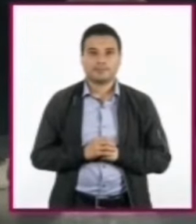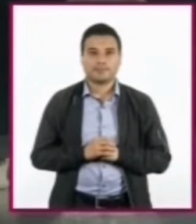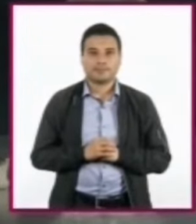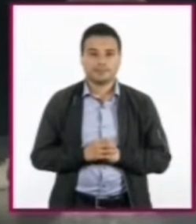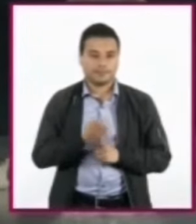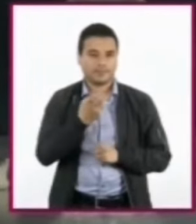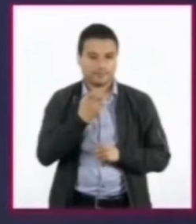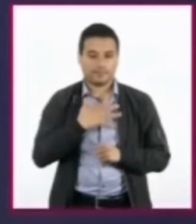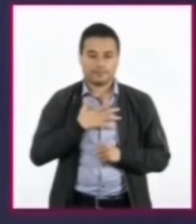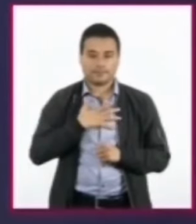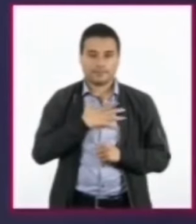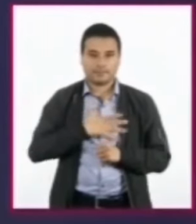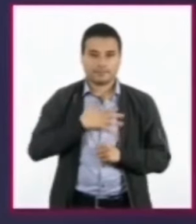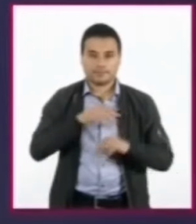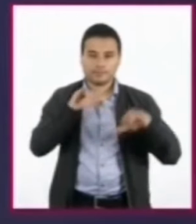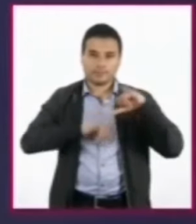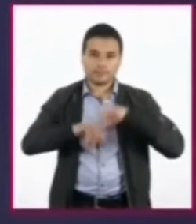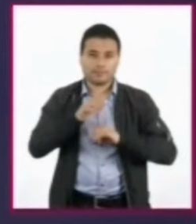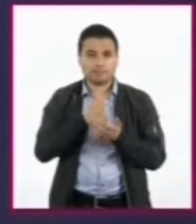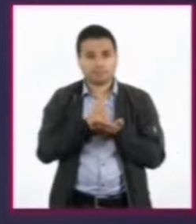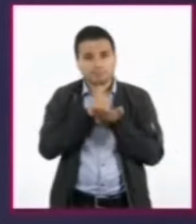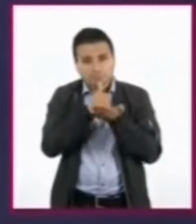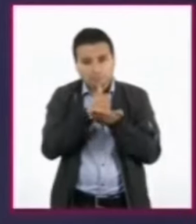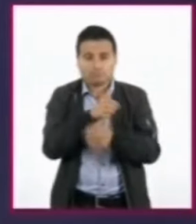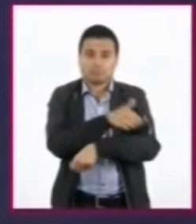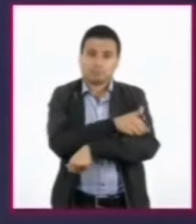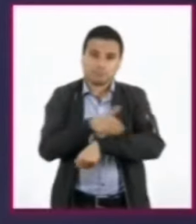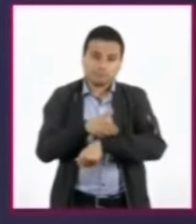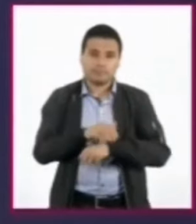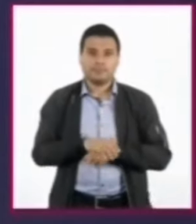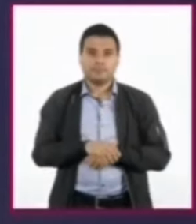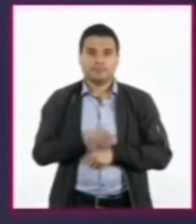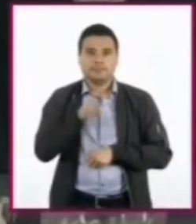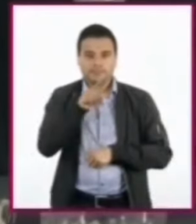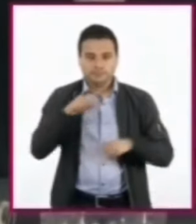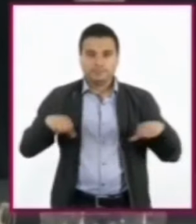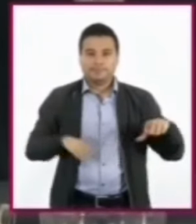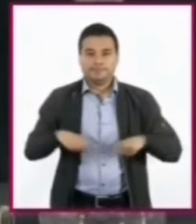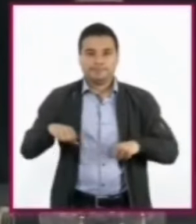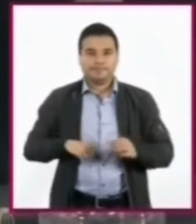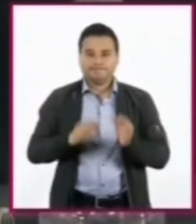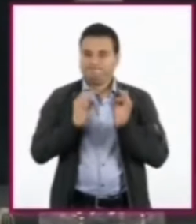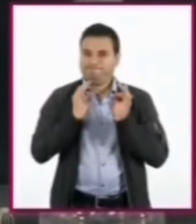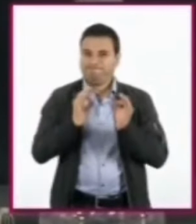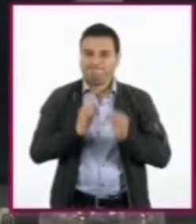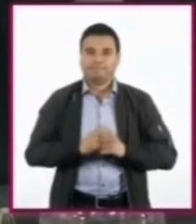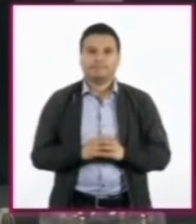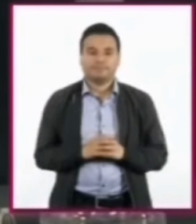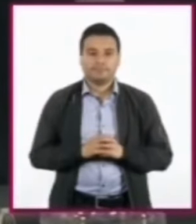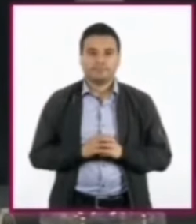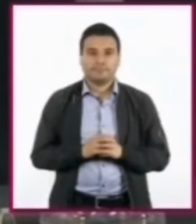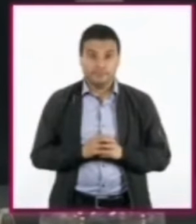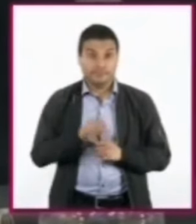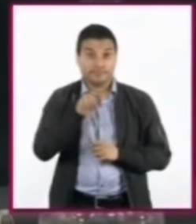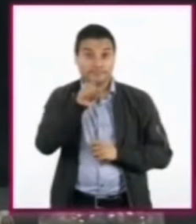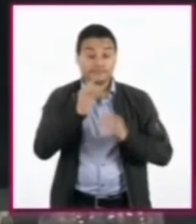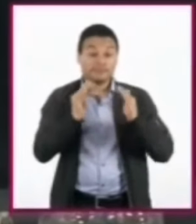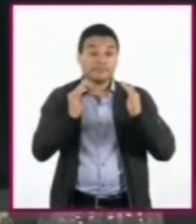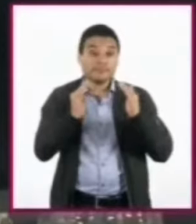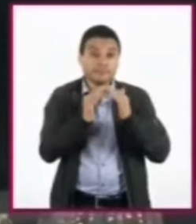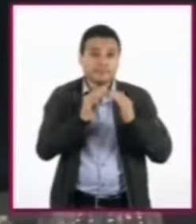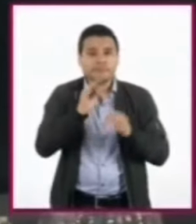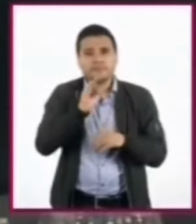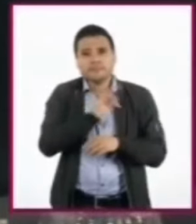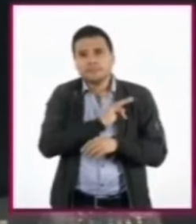experimento. ¿Te puede ayudar algún familiar para que esta actividad sea más sencilla? En casa puedes sustituir